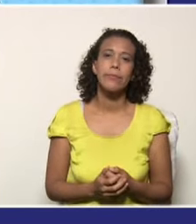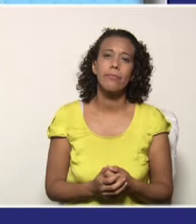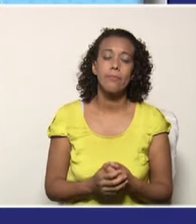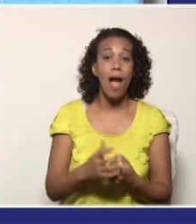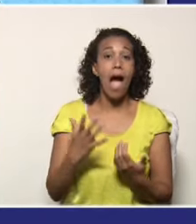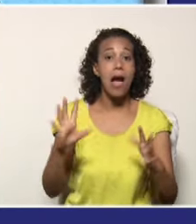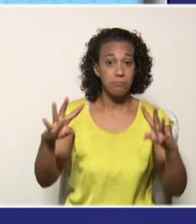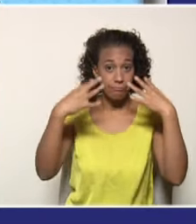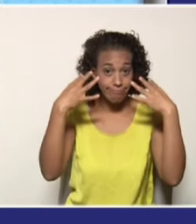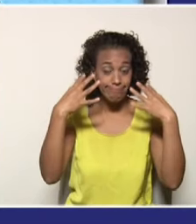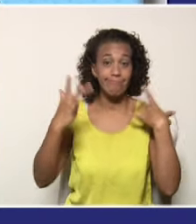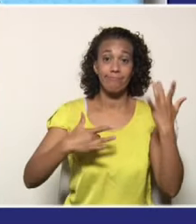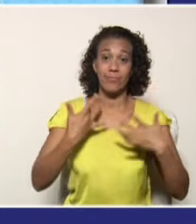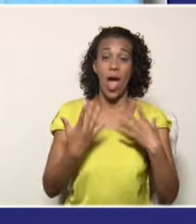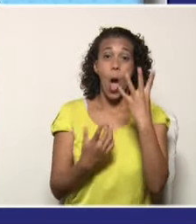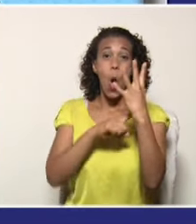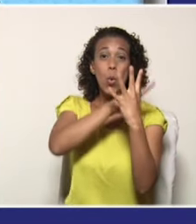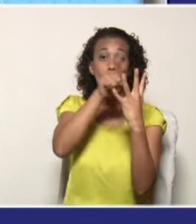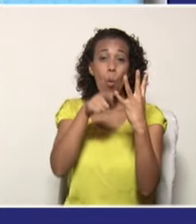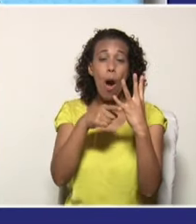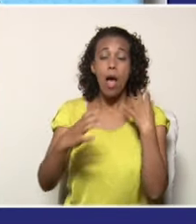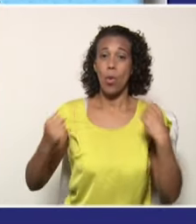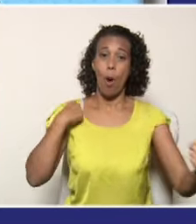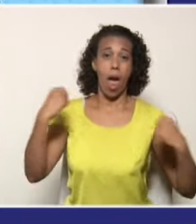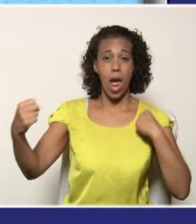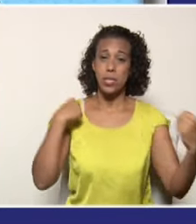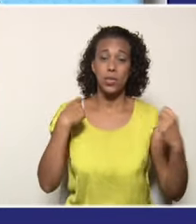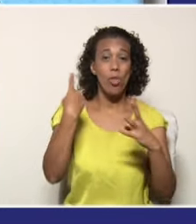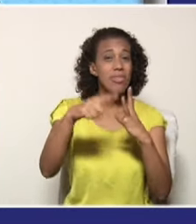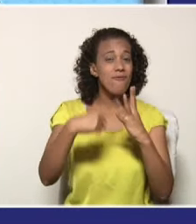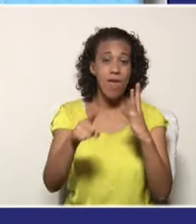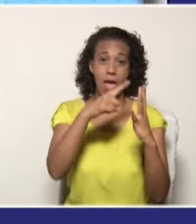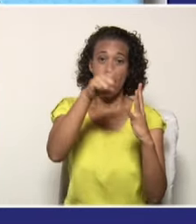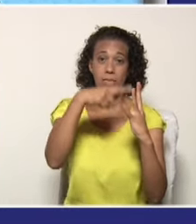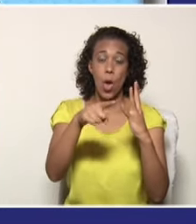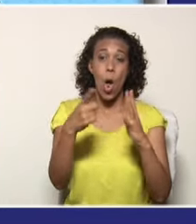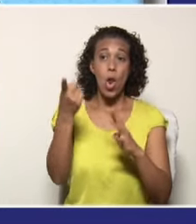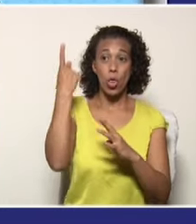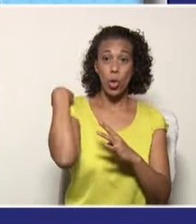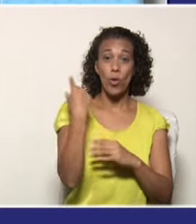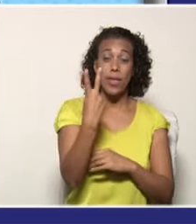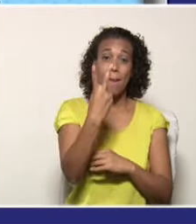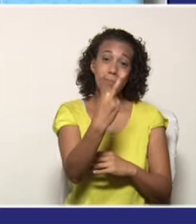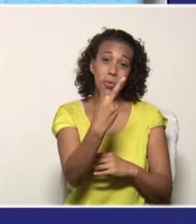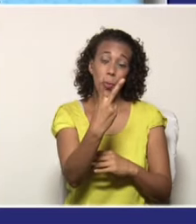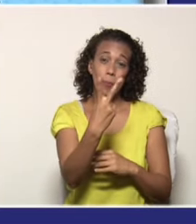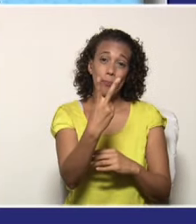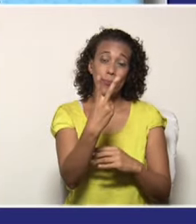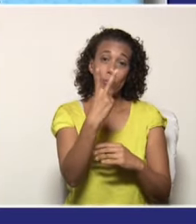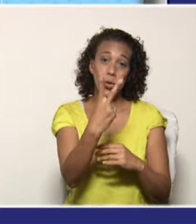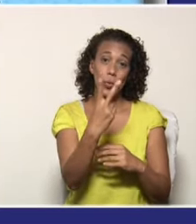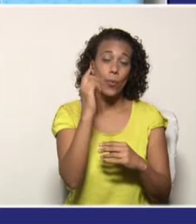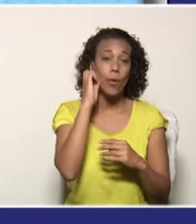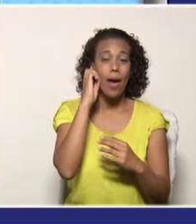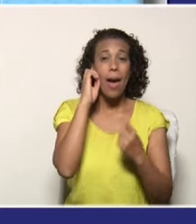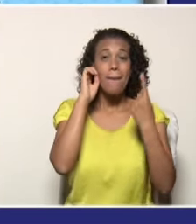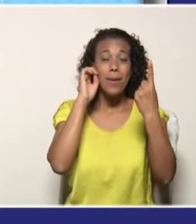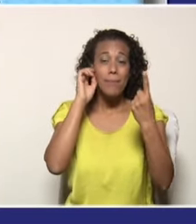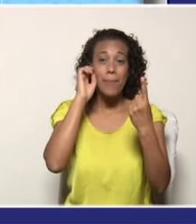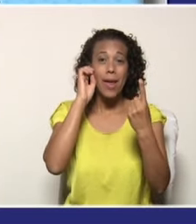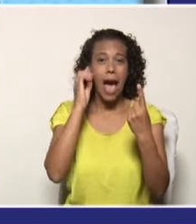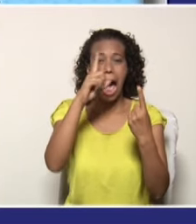Aquí usted va a realizar 4 ejercicios diferentes, los 2 anteriores de primero y los 2 anteriores de